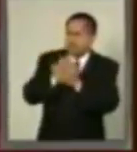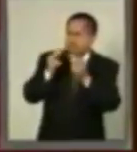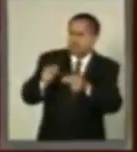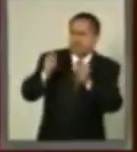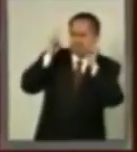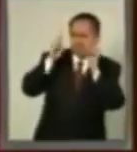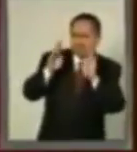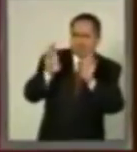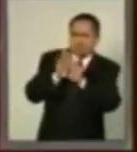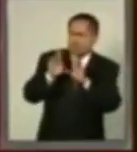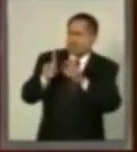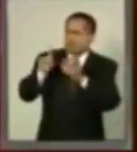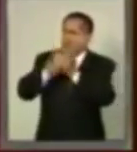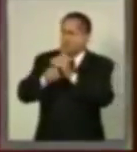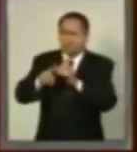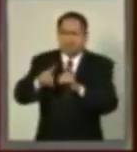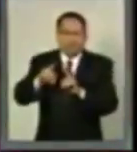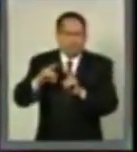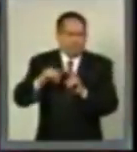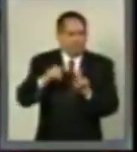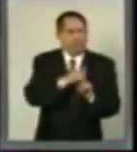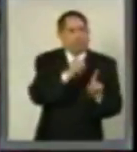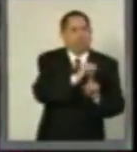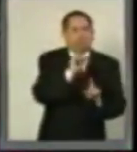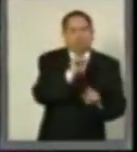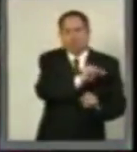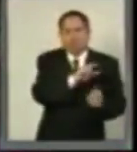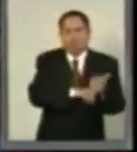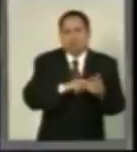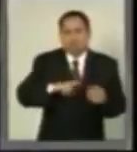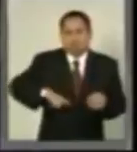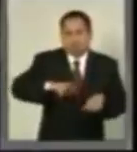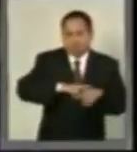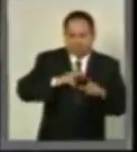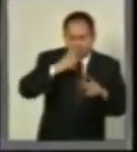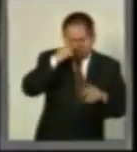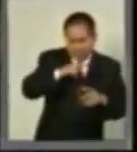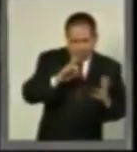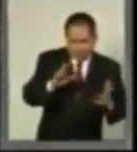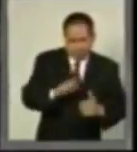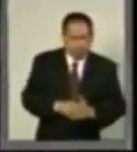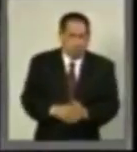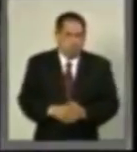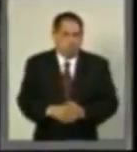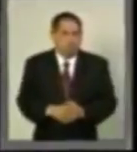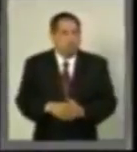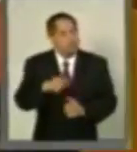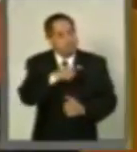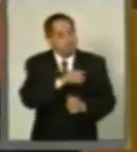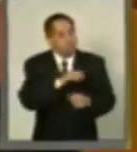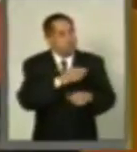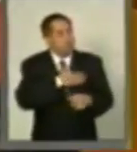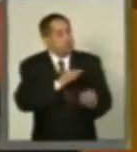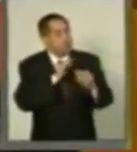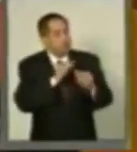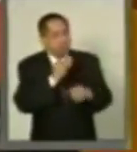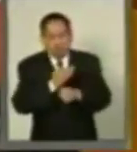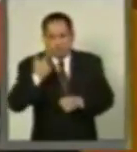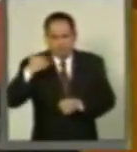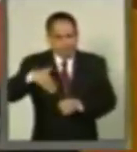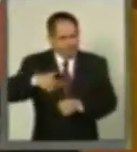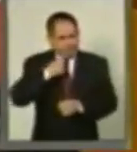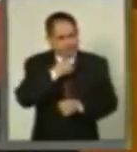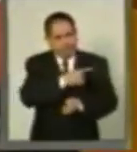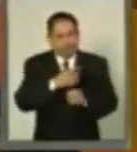del coro que hace bullying a este gobierno. Dice usted en esta comparecencia que